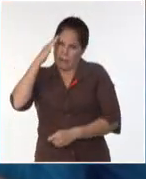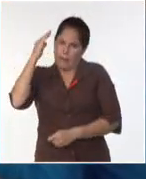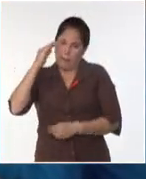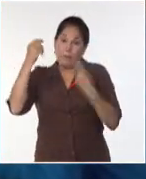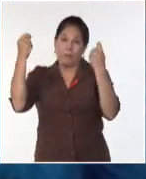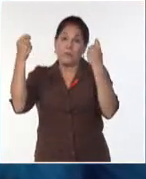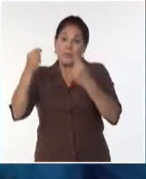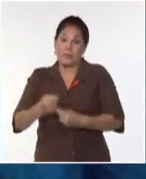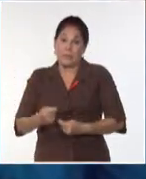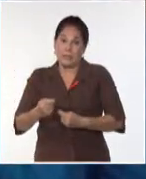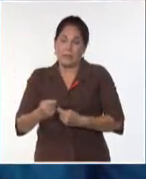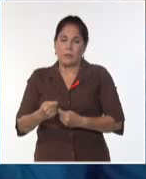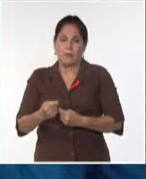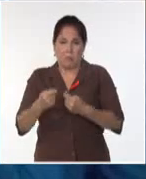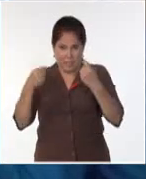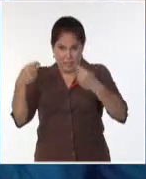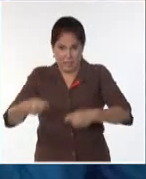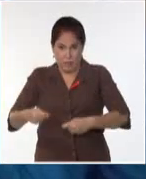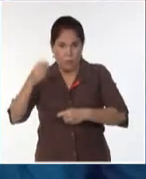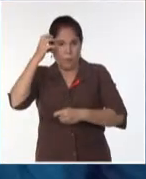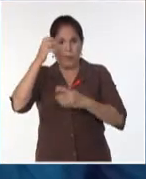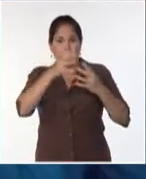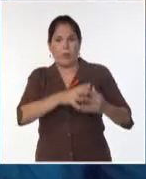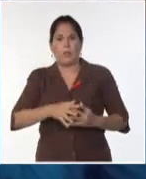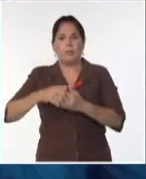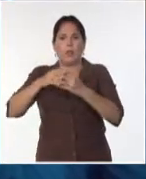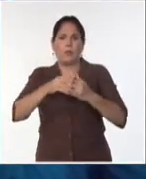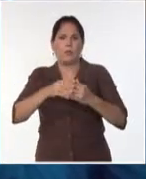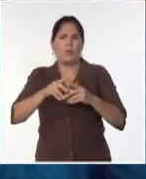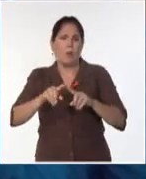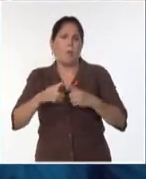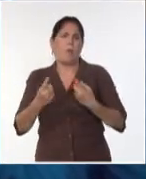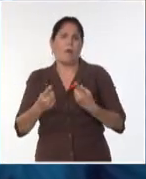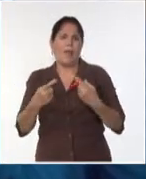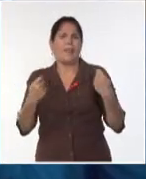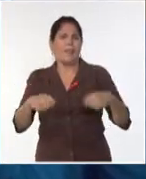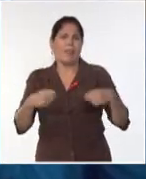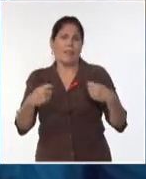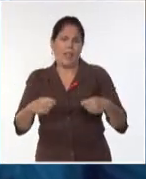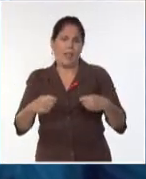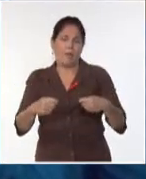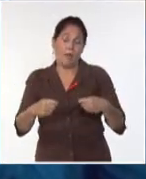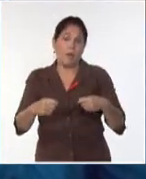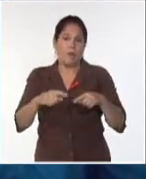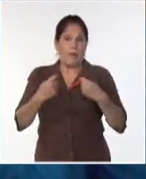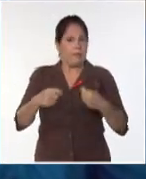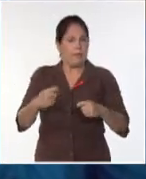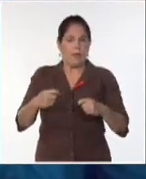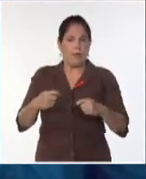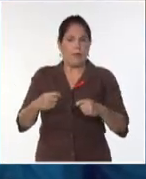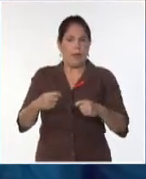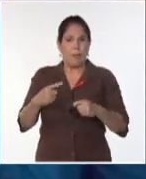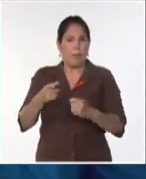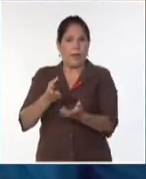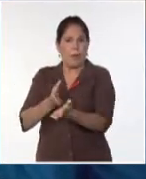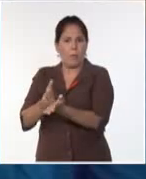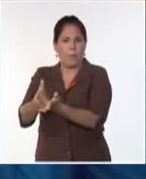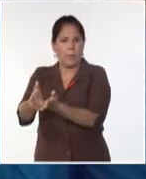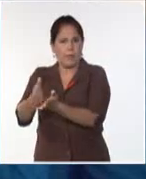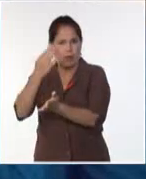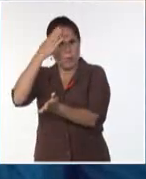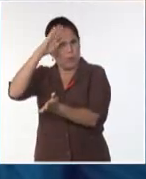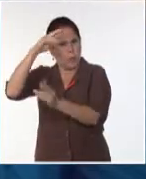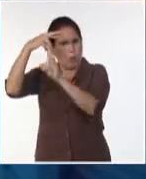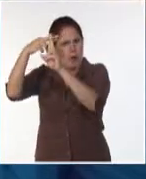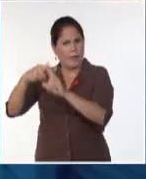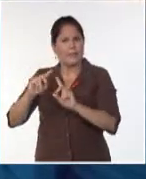decisión que tomó el gobierno de los Estados Unidos va por el camino correcto, pero es injusto mantener a Cuba en la lista